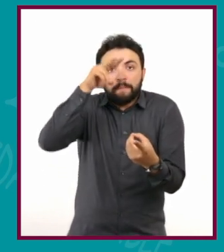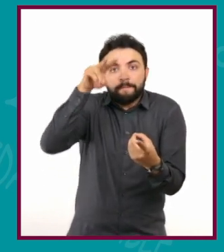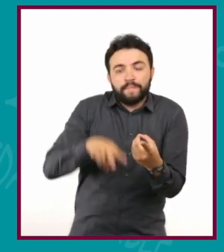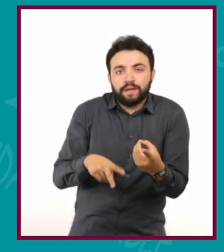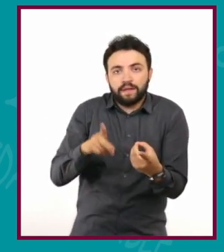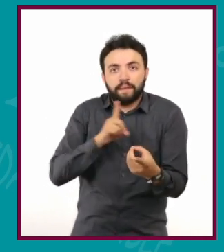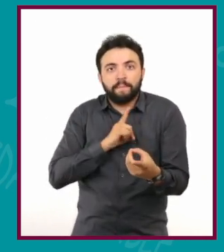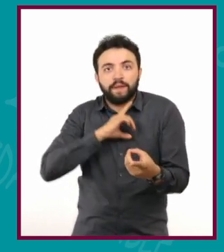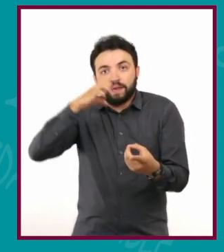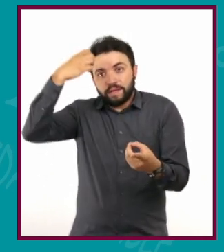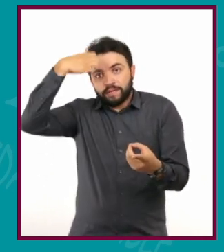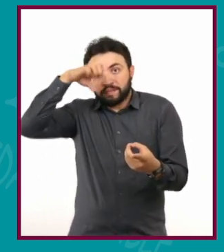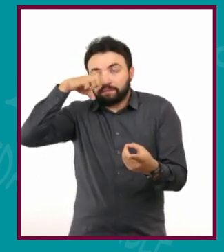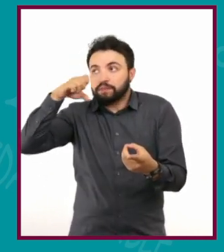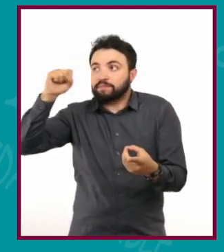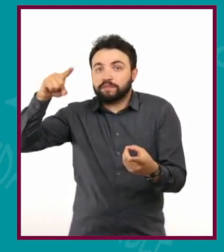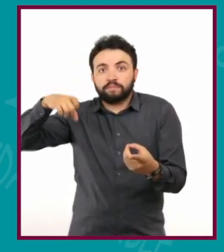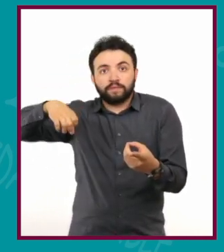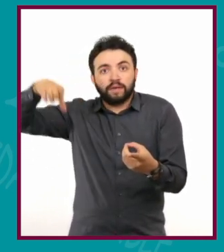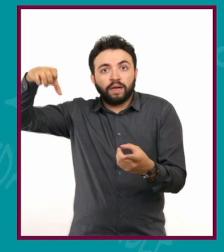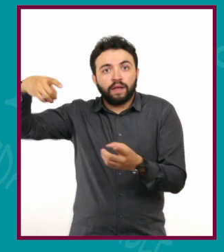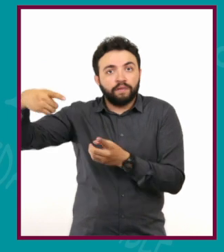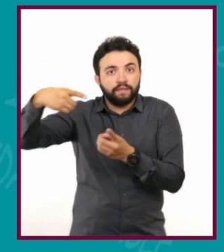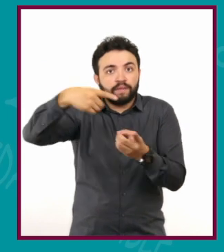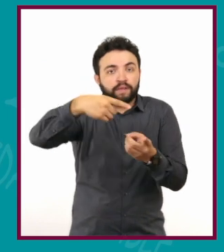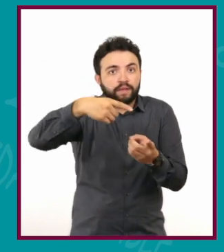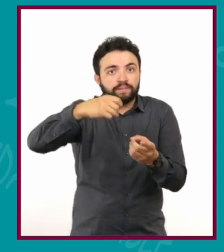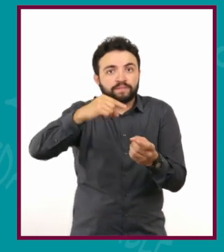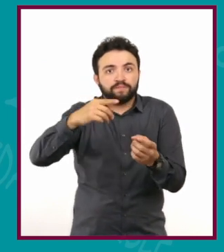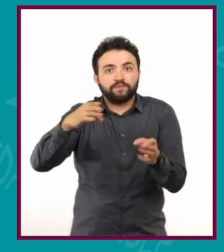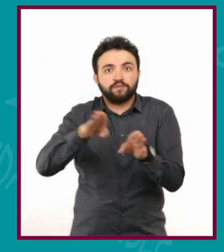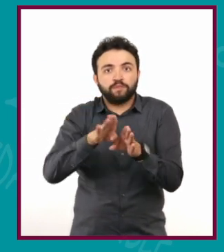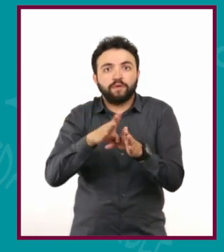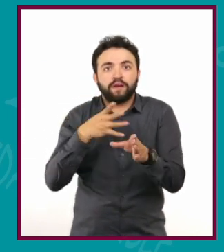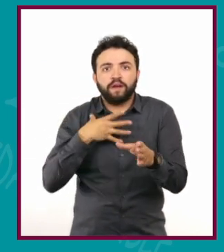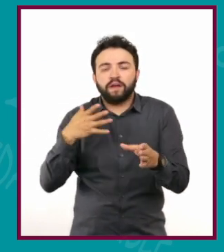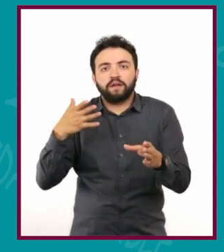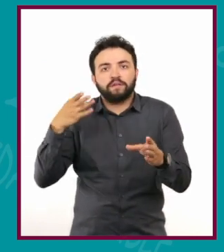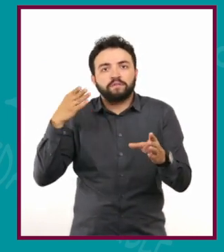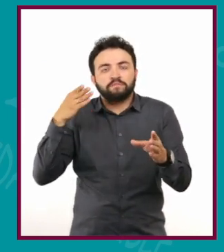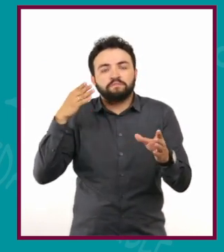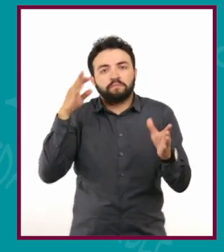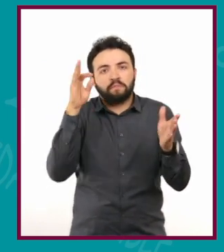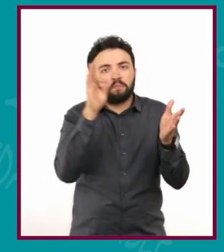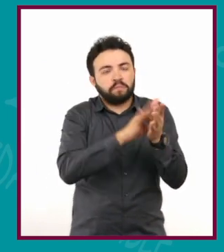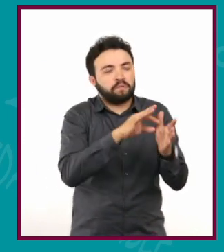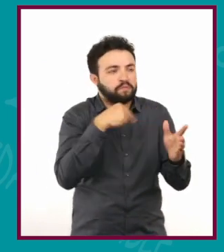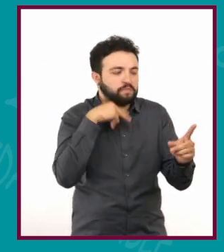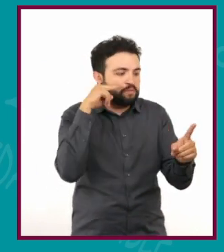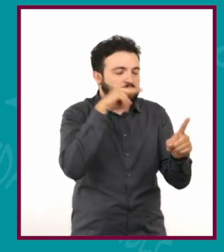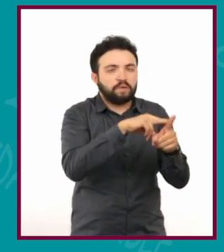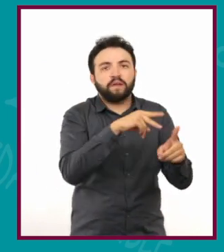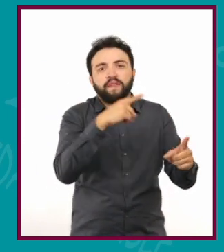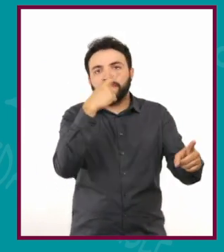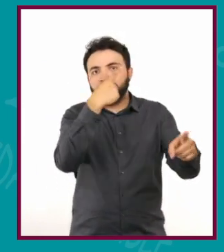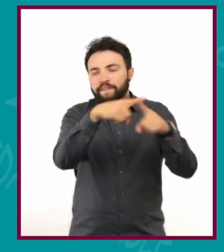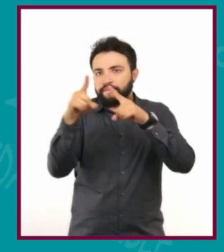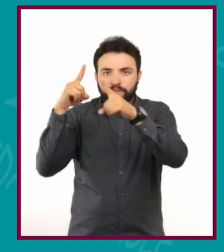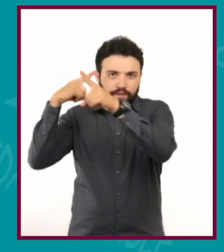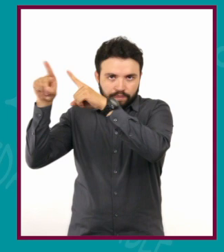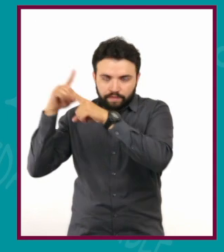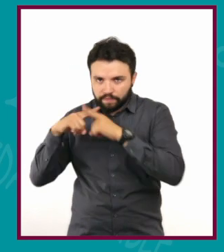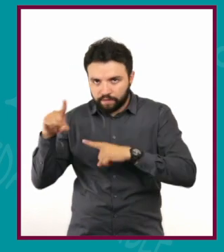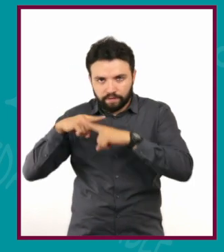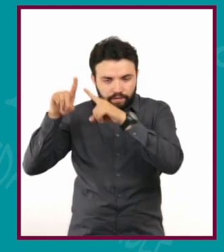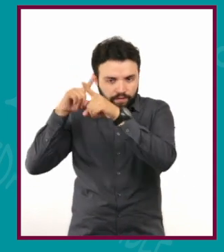vívida. Tenemos puntos de vista diferentes, ok. Tenemos experiencias diferentes, ok, y eso es lo que